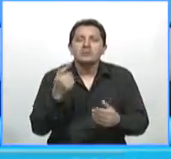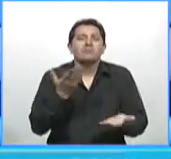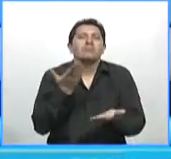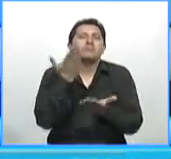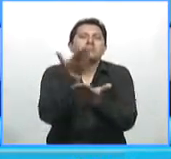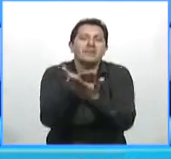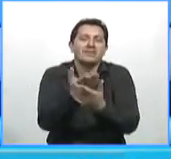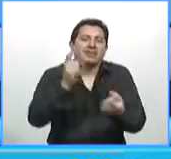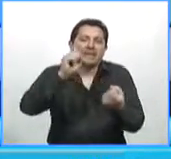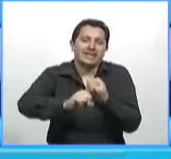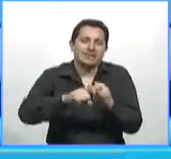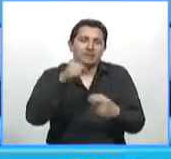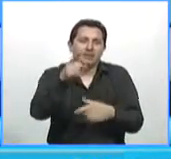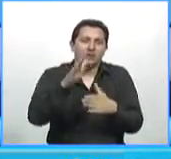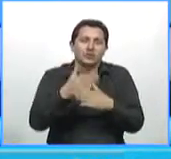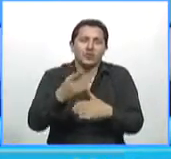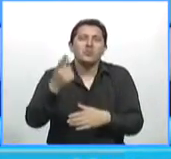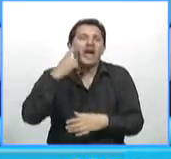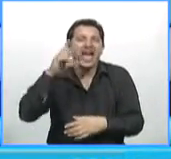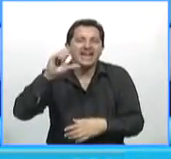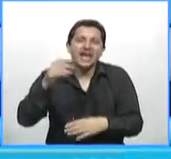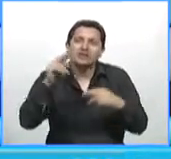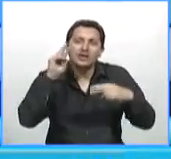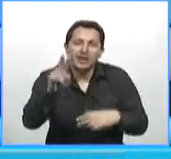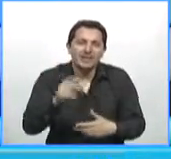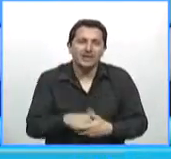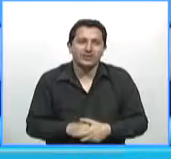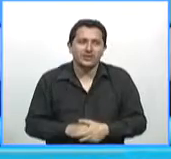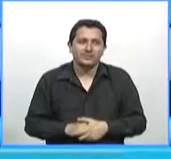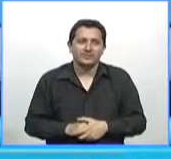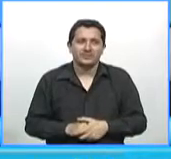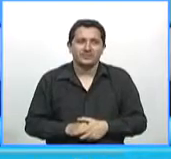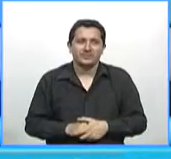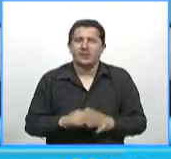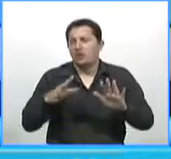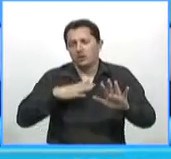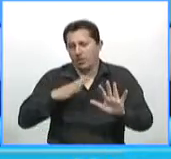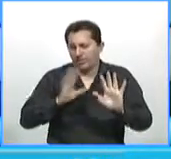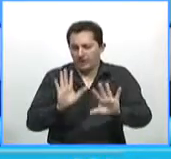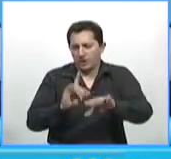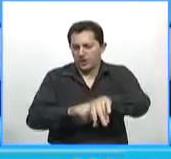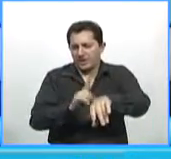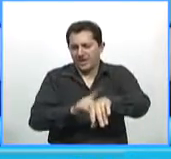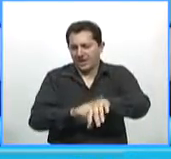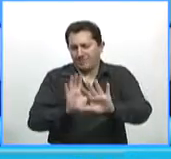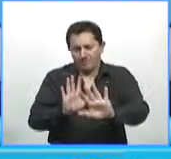proposición de casamiento para el queridísimo Nacho, no. Que está del otro lado. No. Todavía necesito tiempo.